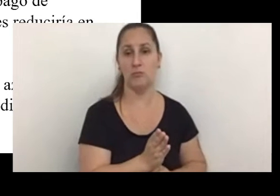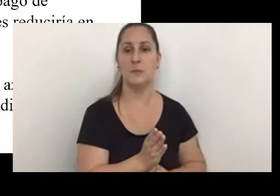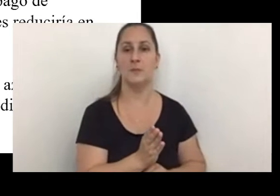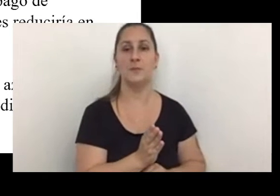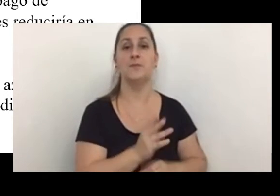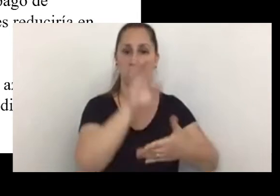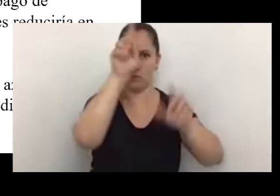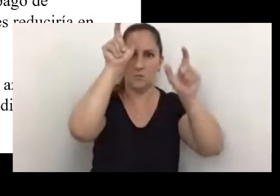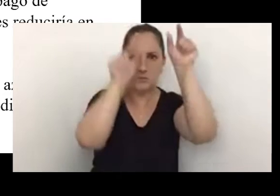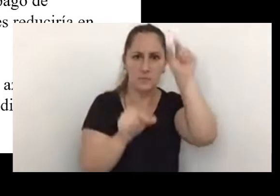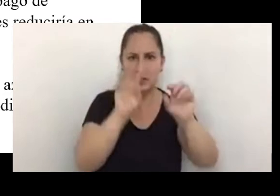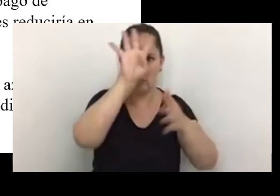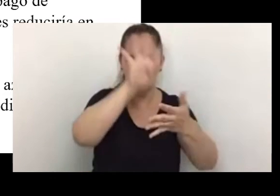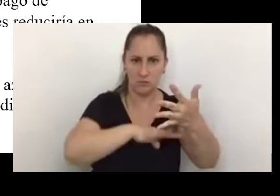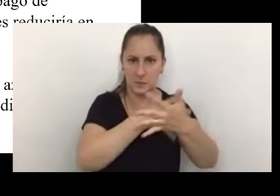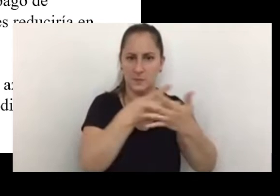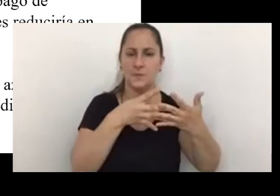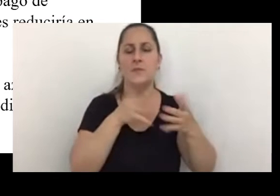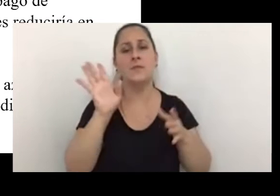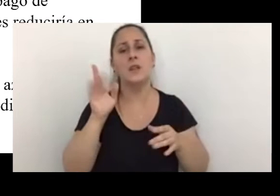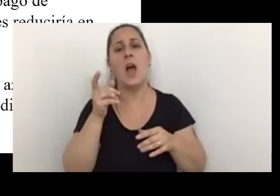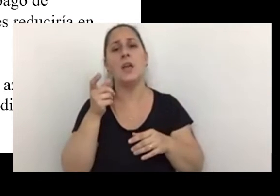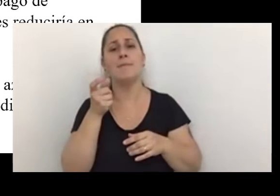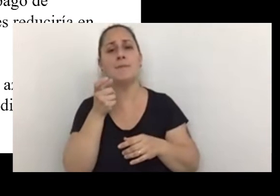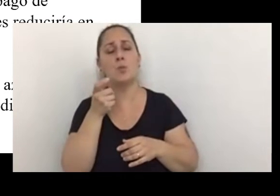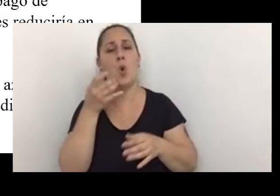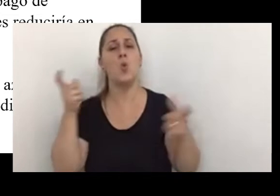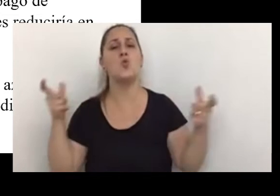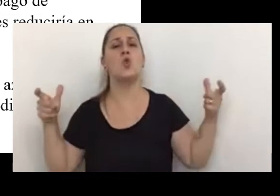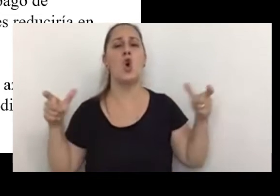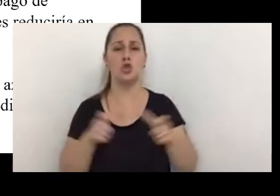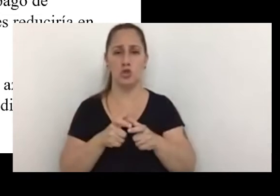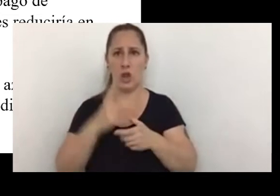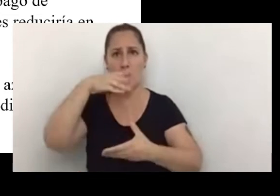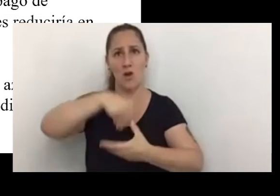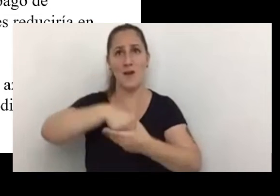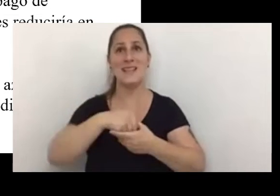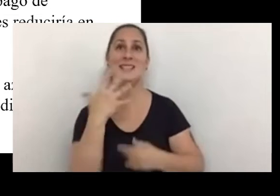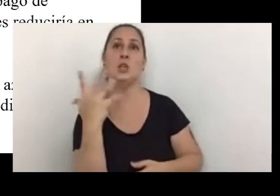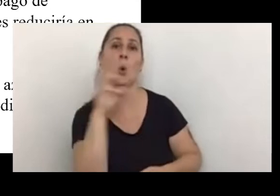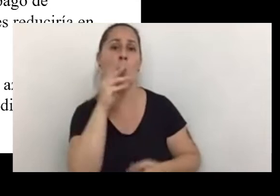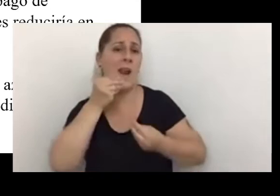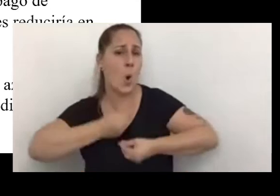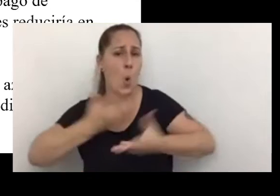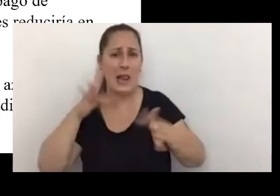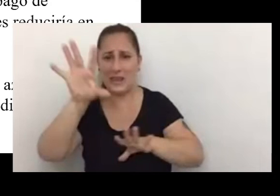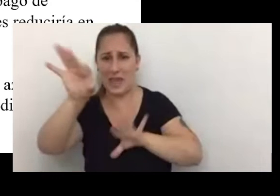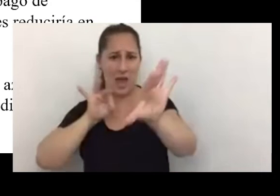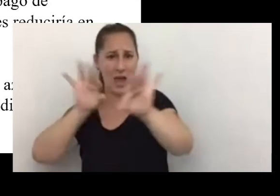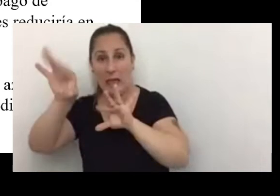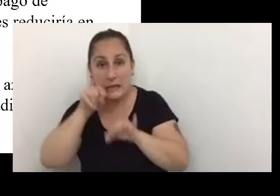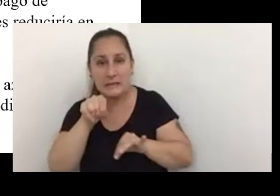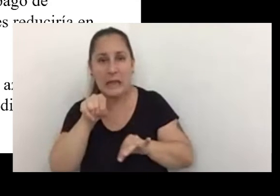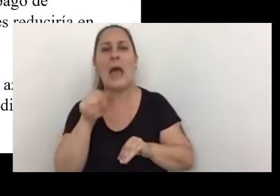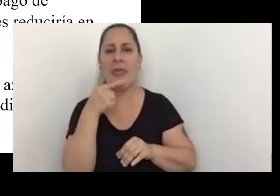tabla, y un consejo que va a estar integrado por 5 mujeres al azar, que son los que van a catalogar o